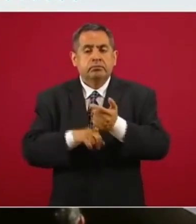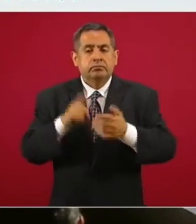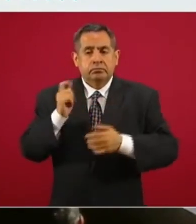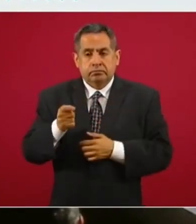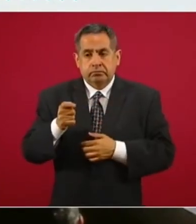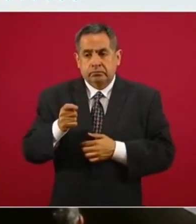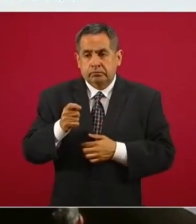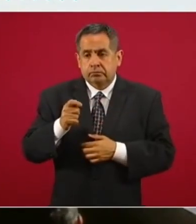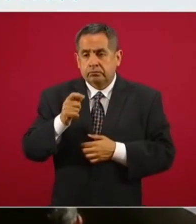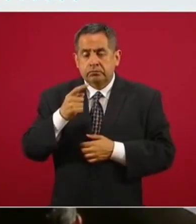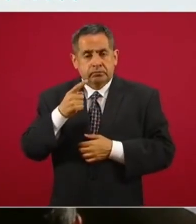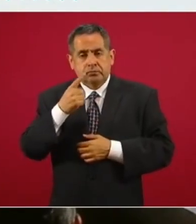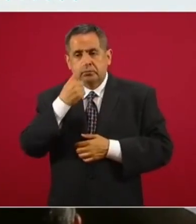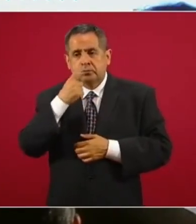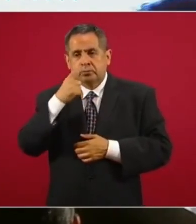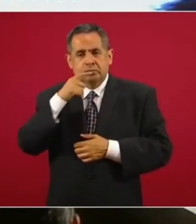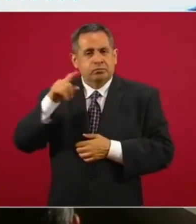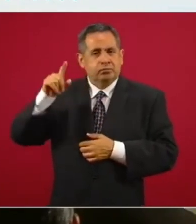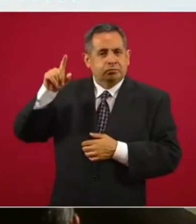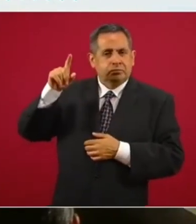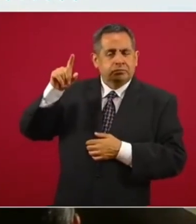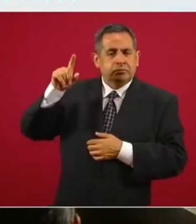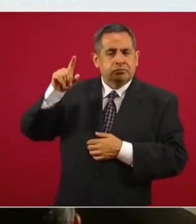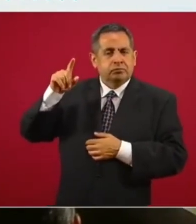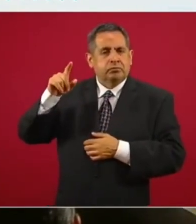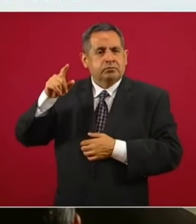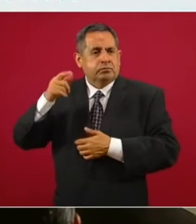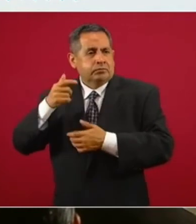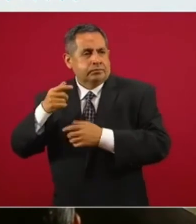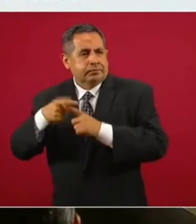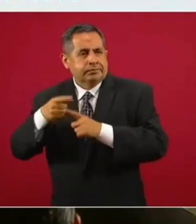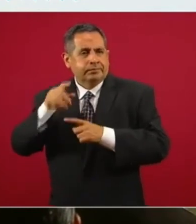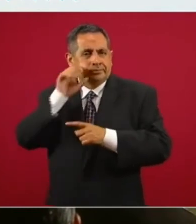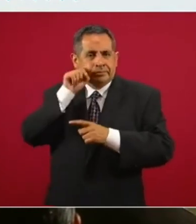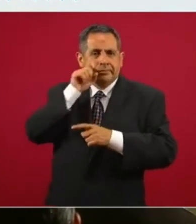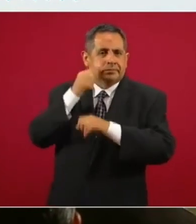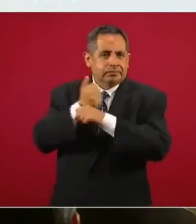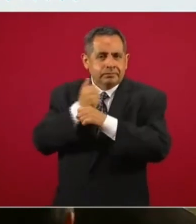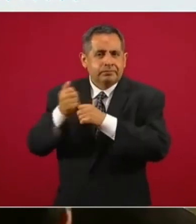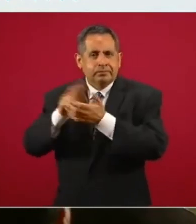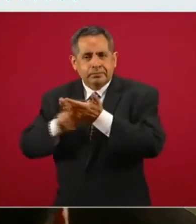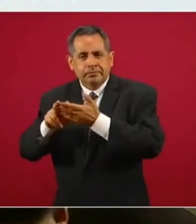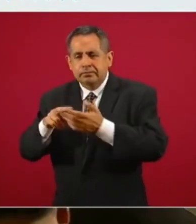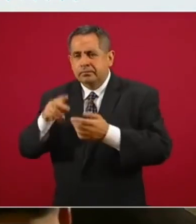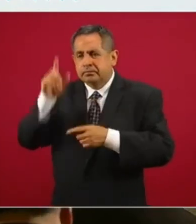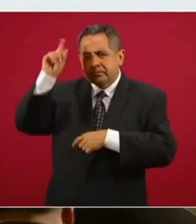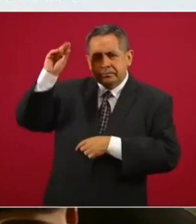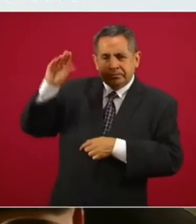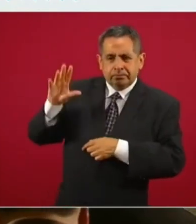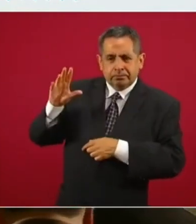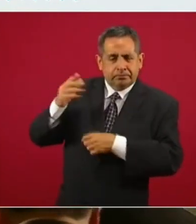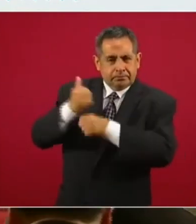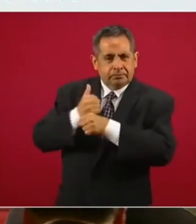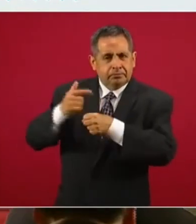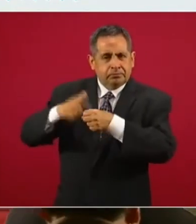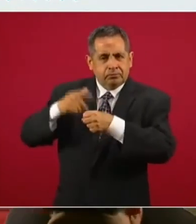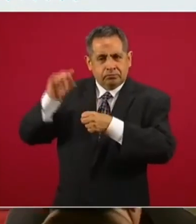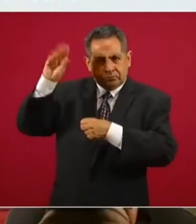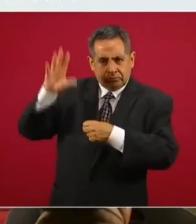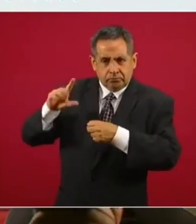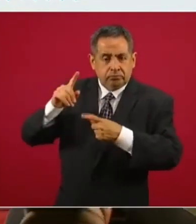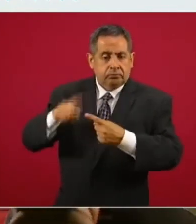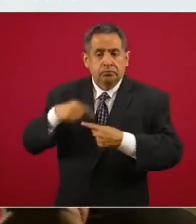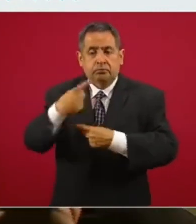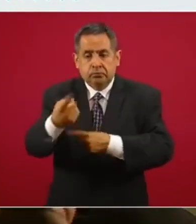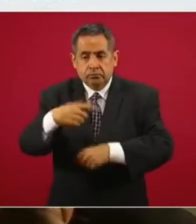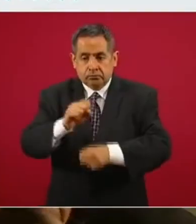del semáforo de riesgo COVID para esta semana. La próxima semana cambian los semáforos, pero para